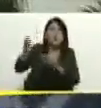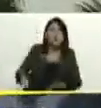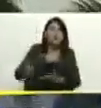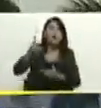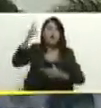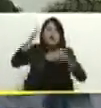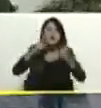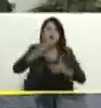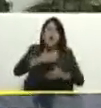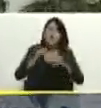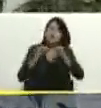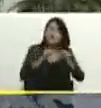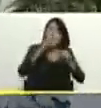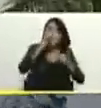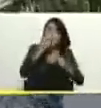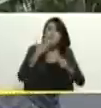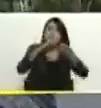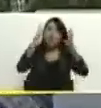Miraflores.